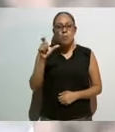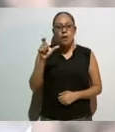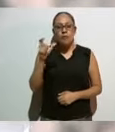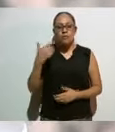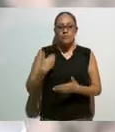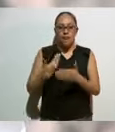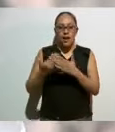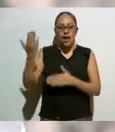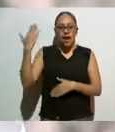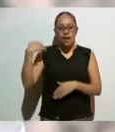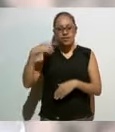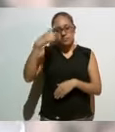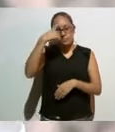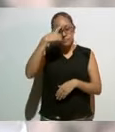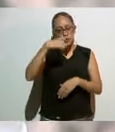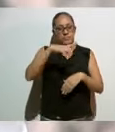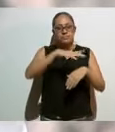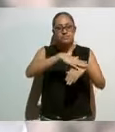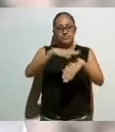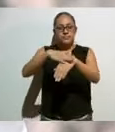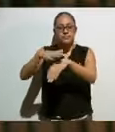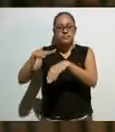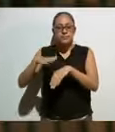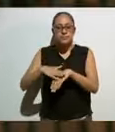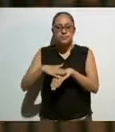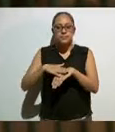campaña y